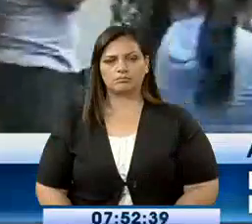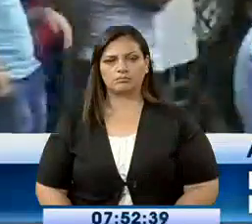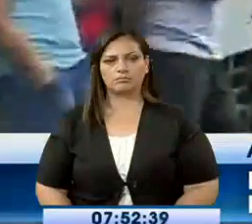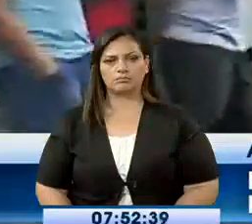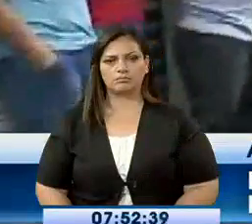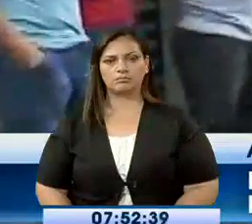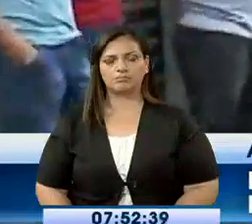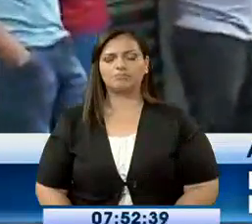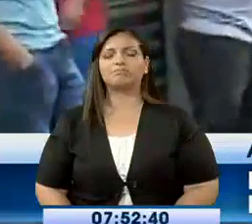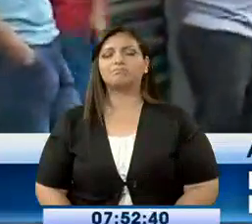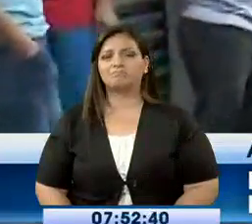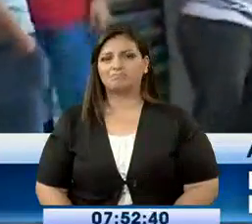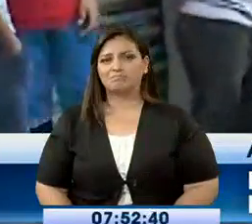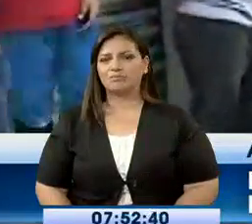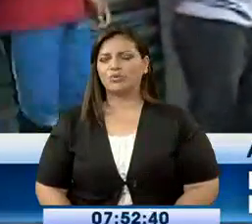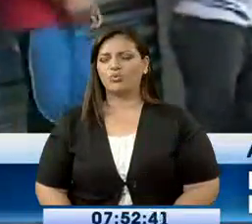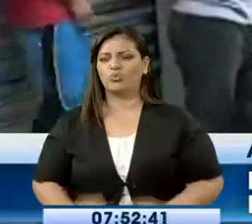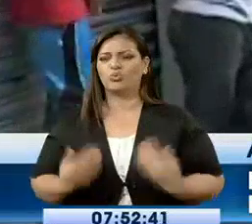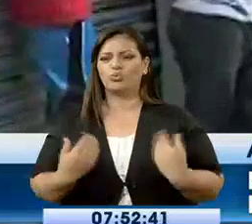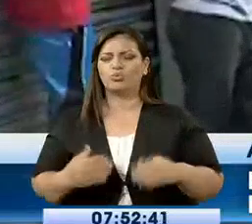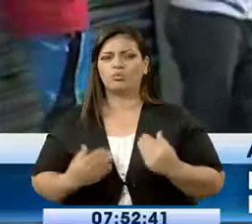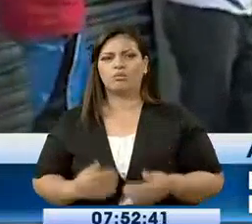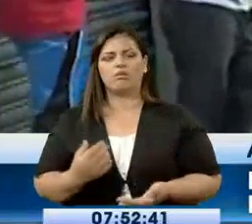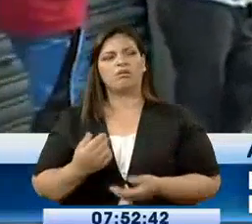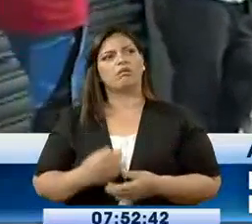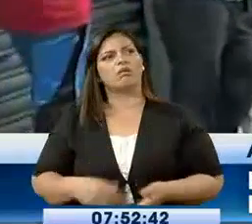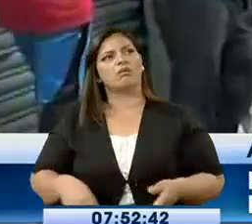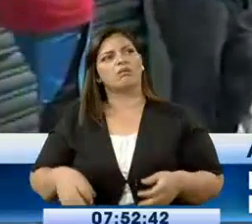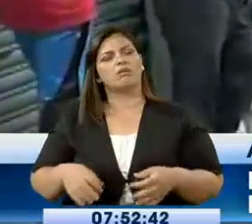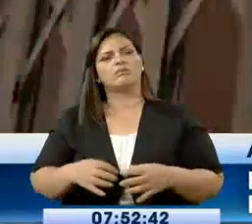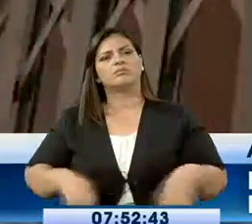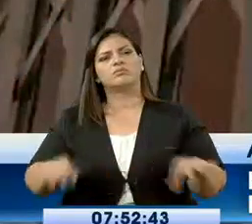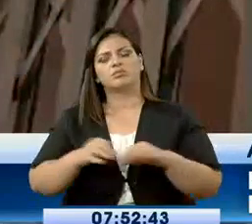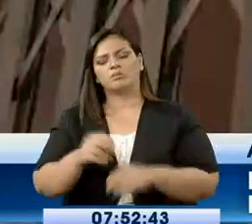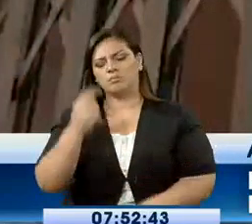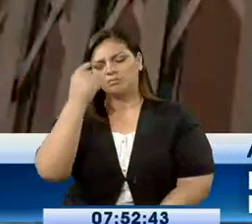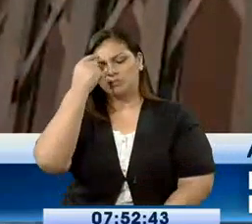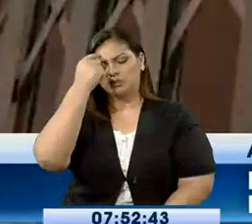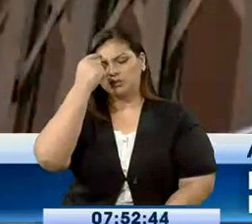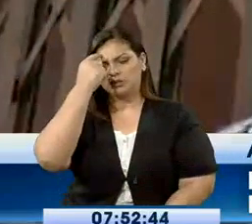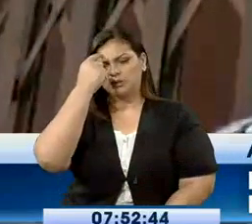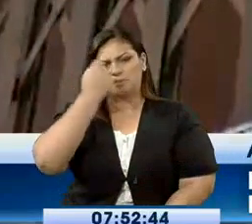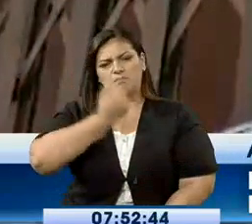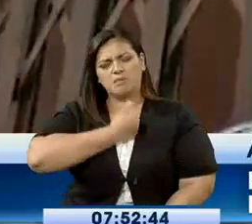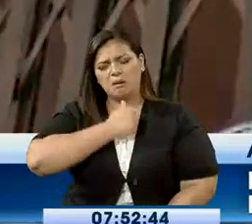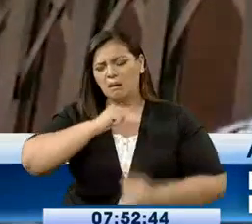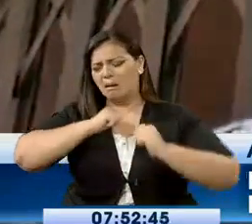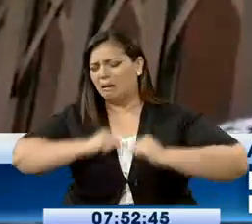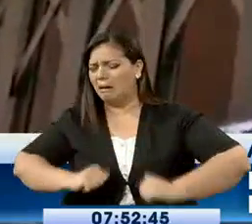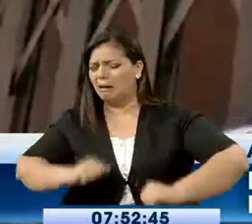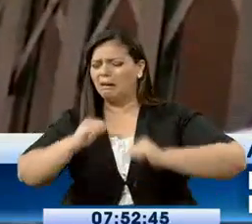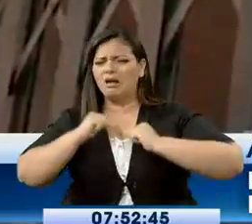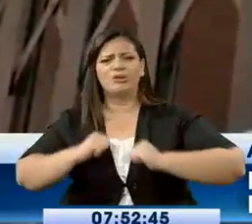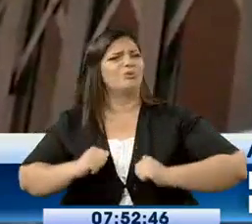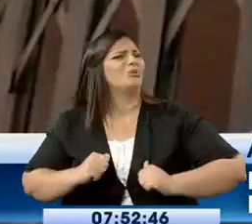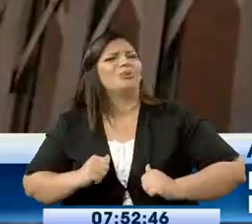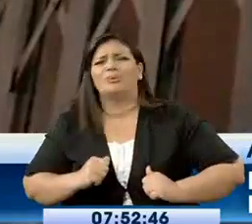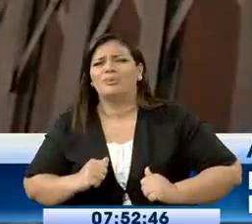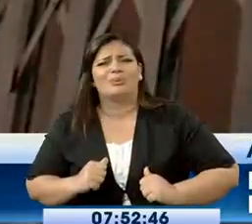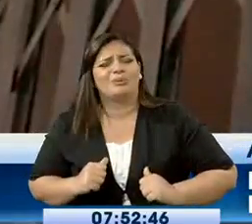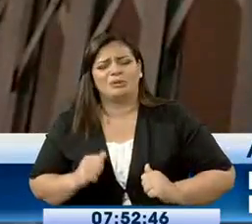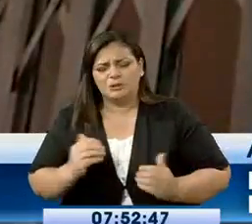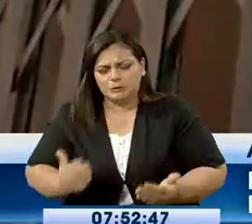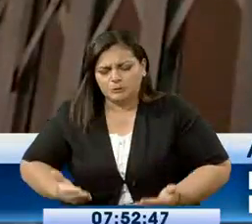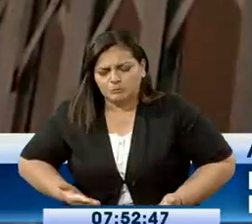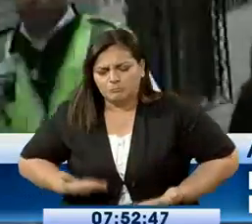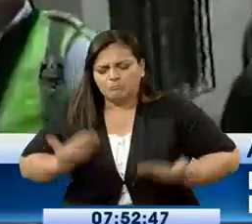La muerte del oficial lleva a una reflexión según los moradores. Levantar el autoestímulo emotivo de que yo